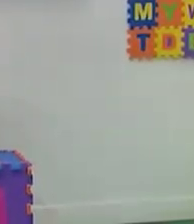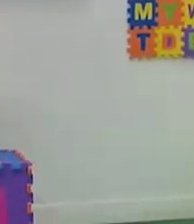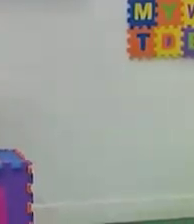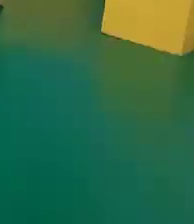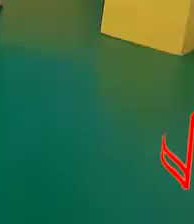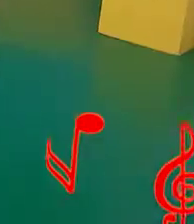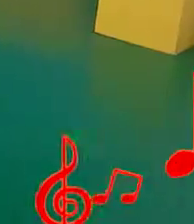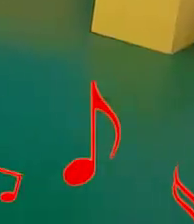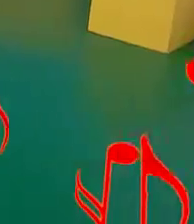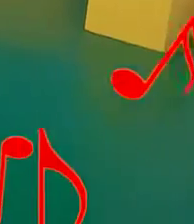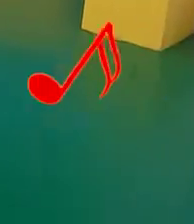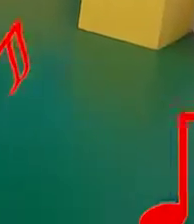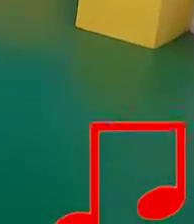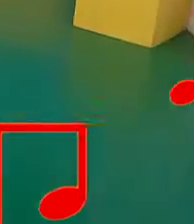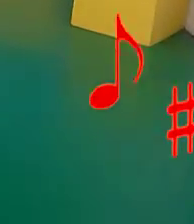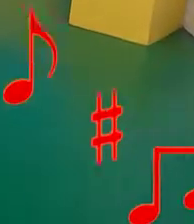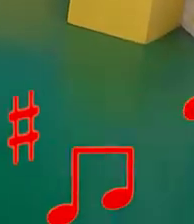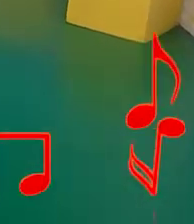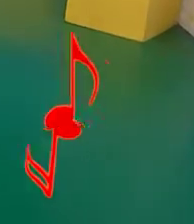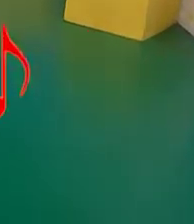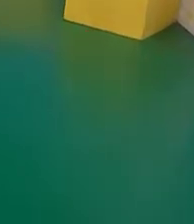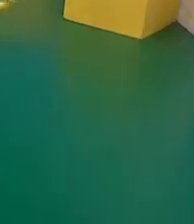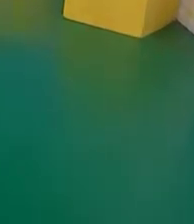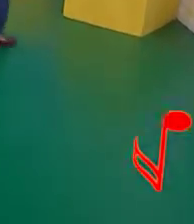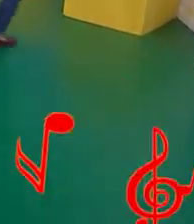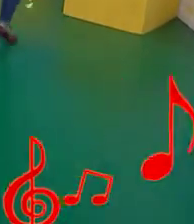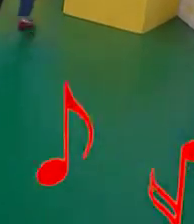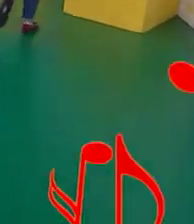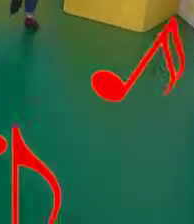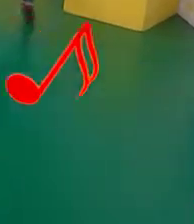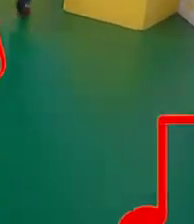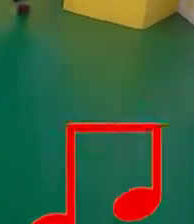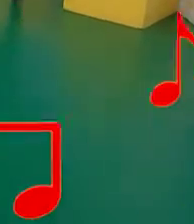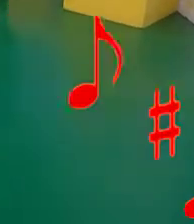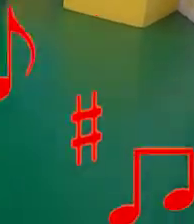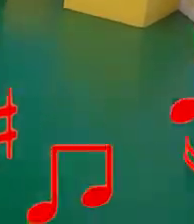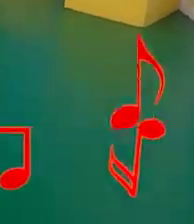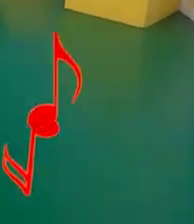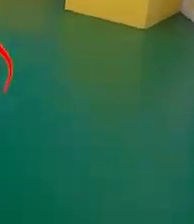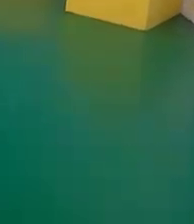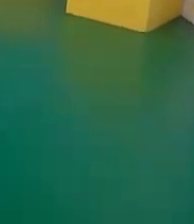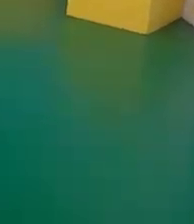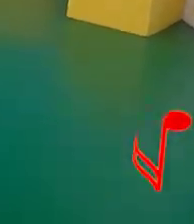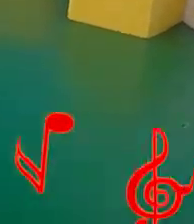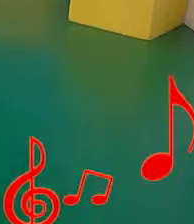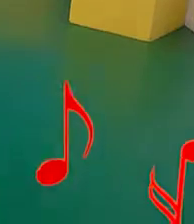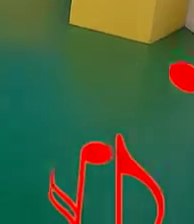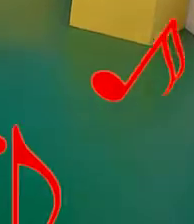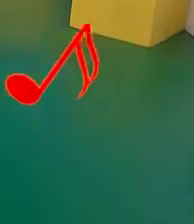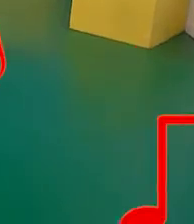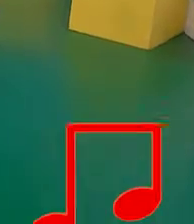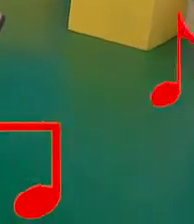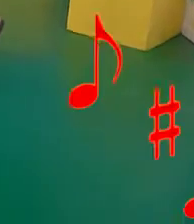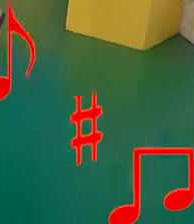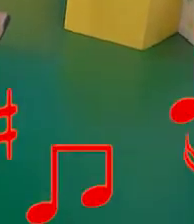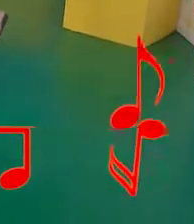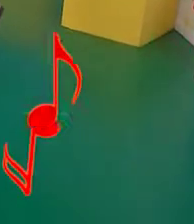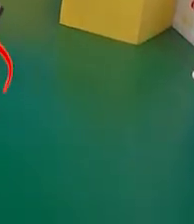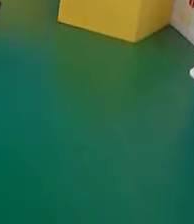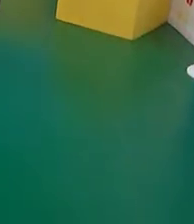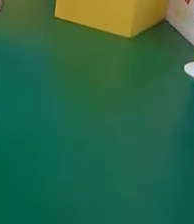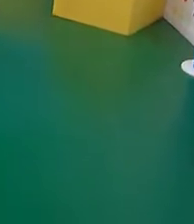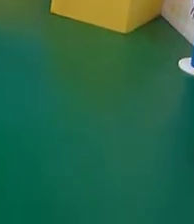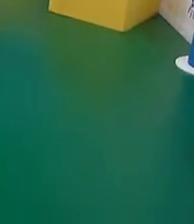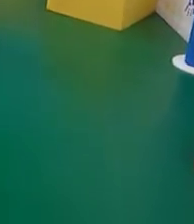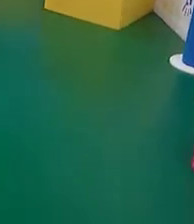Dicen que soy una cojita, y si lo soy de mentirita. Desde chiquitita